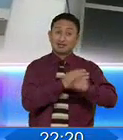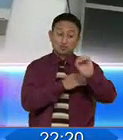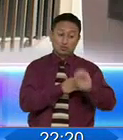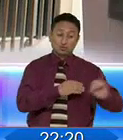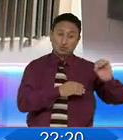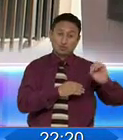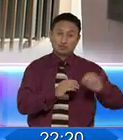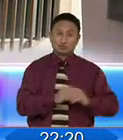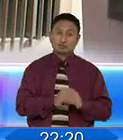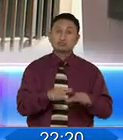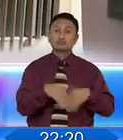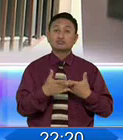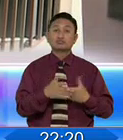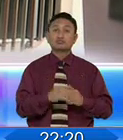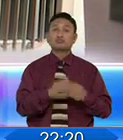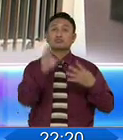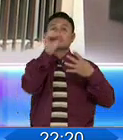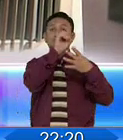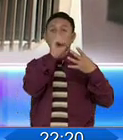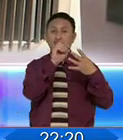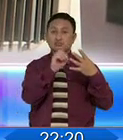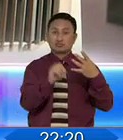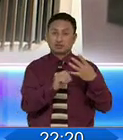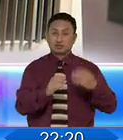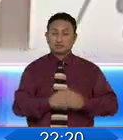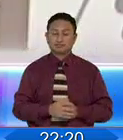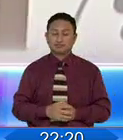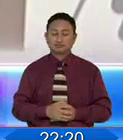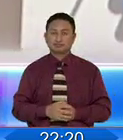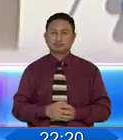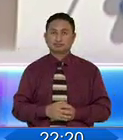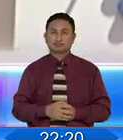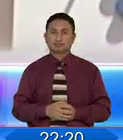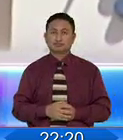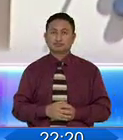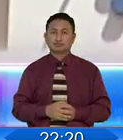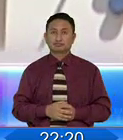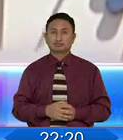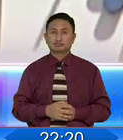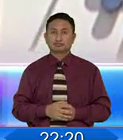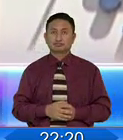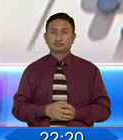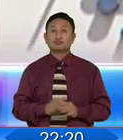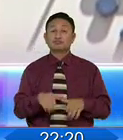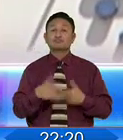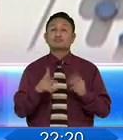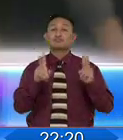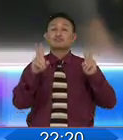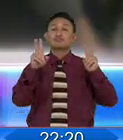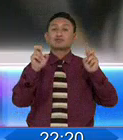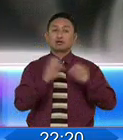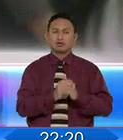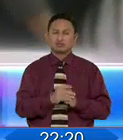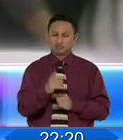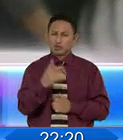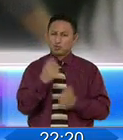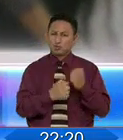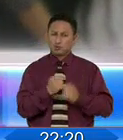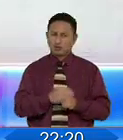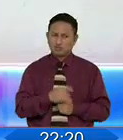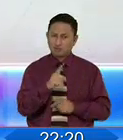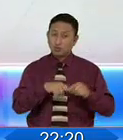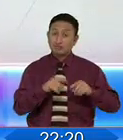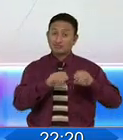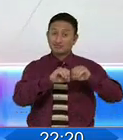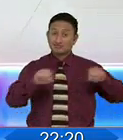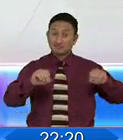pasado por la secretaría de educación superior ciencia tecnología e innovación senescyt en relación a supuestas irregularidades en títulos